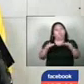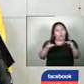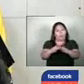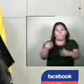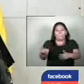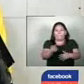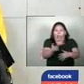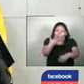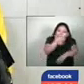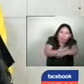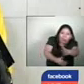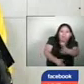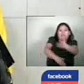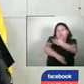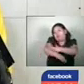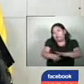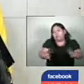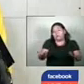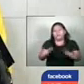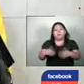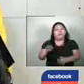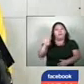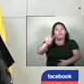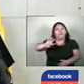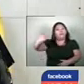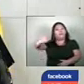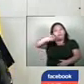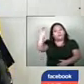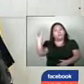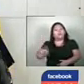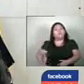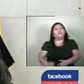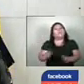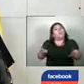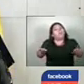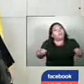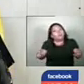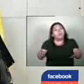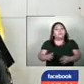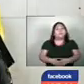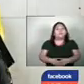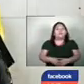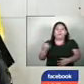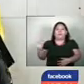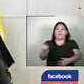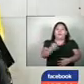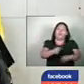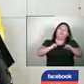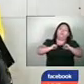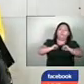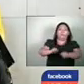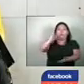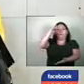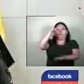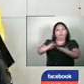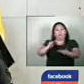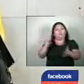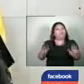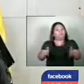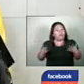manera, tuvimos una reducción de más del 4 por ciento. Y en el caso de los fallecidos, registramos una reducción